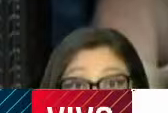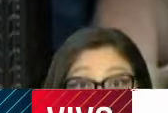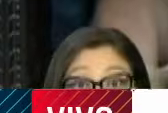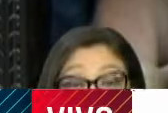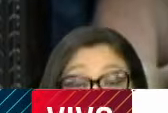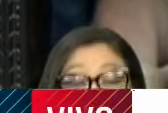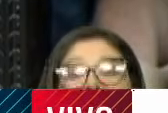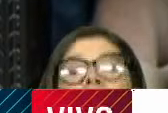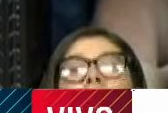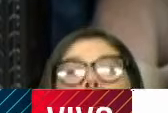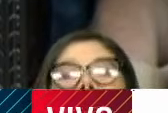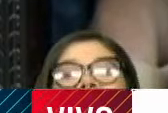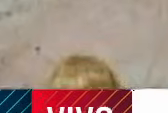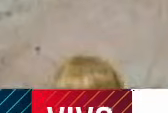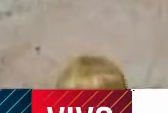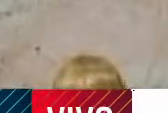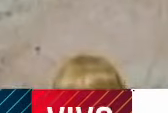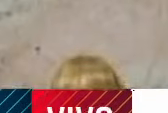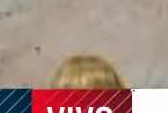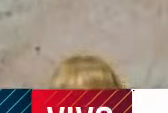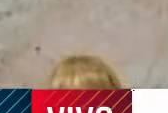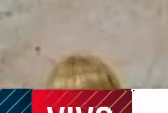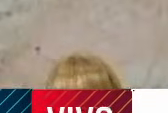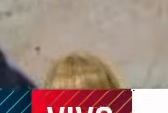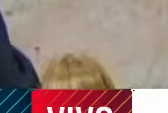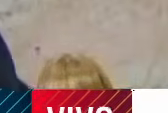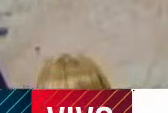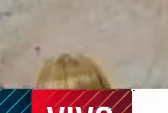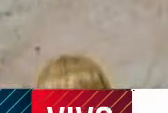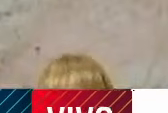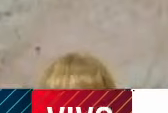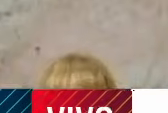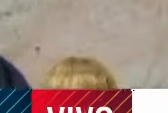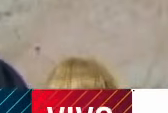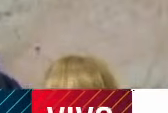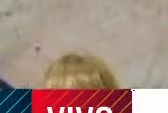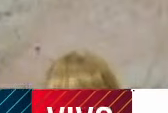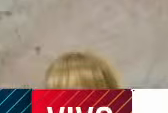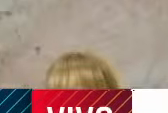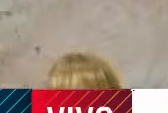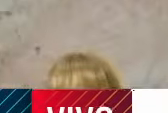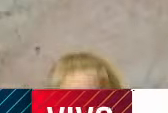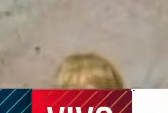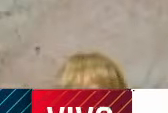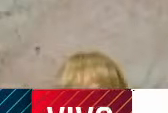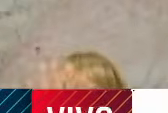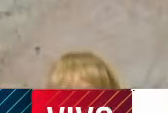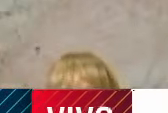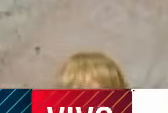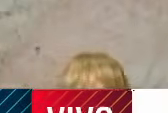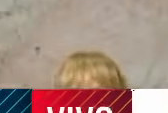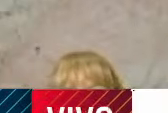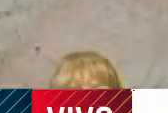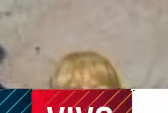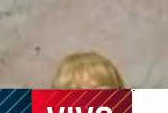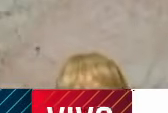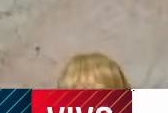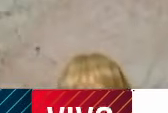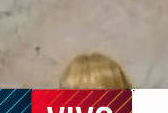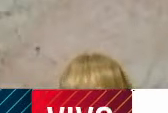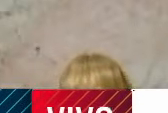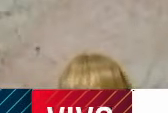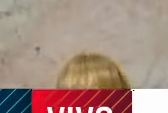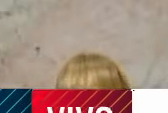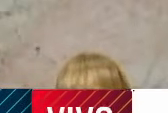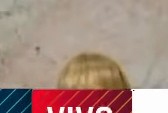Gonza es la persona que está ahí en el recinto, junto a los diputados, el único que tiene acceso. ¿Era que había nerviosismo por el quórum o había